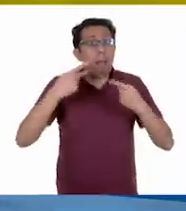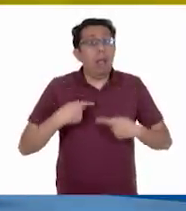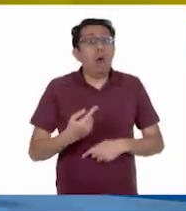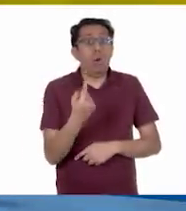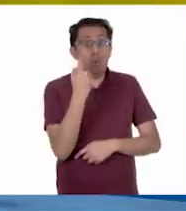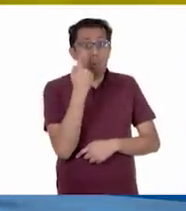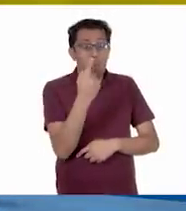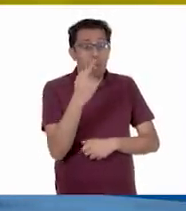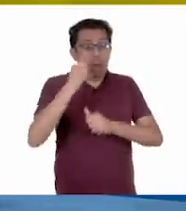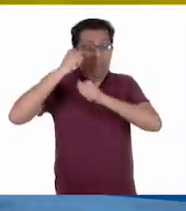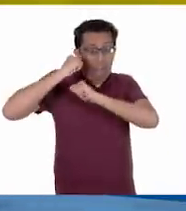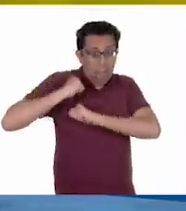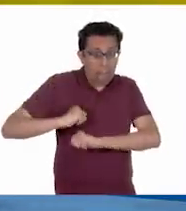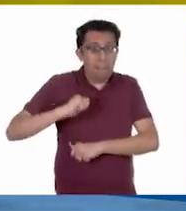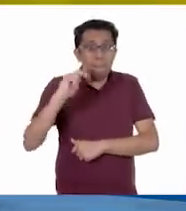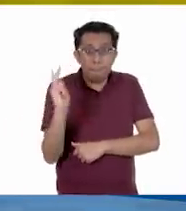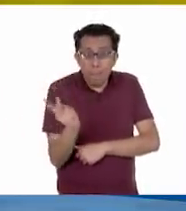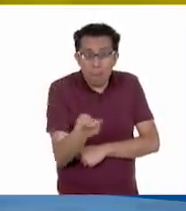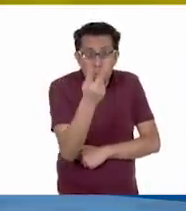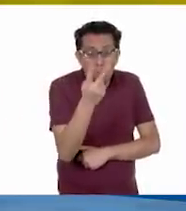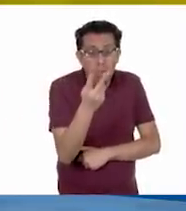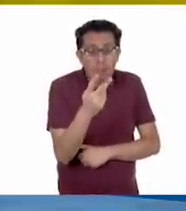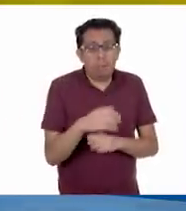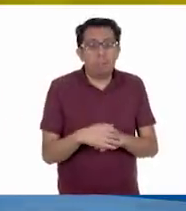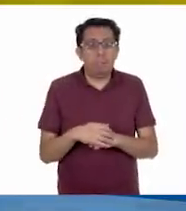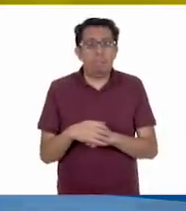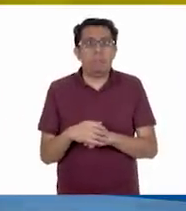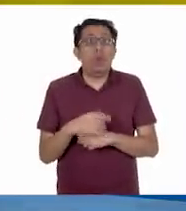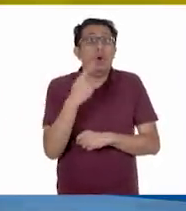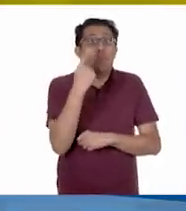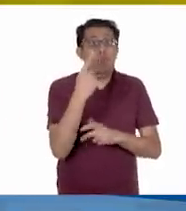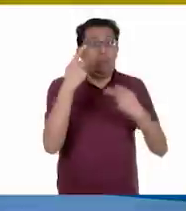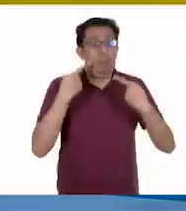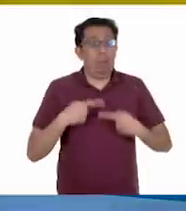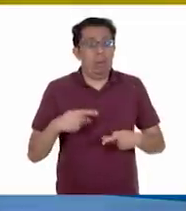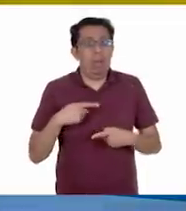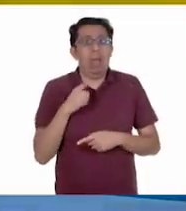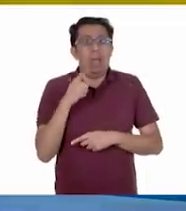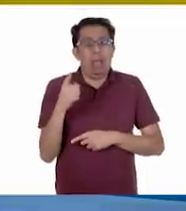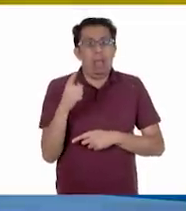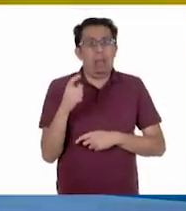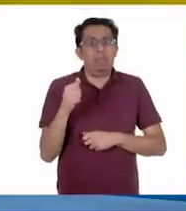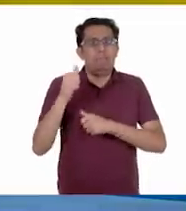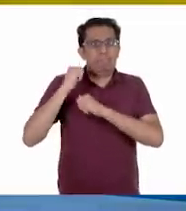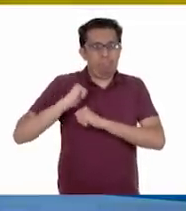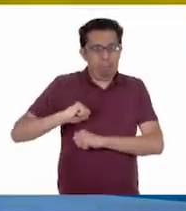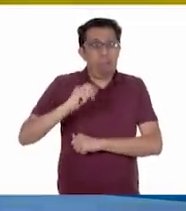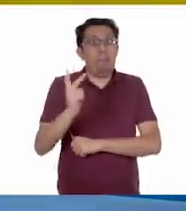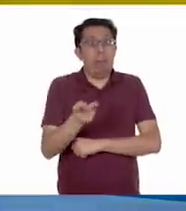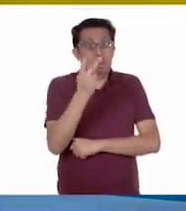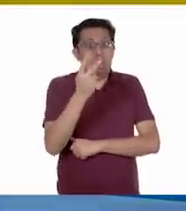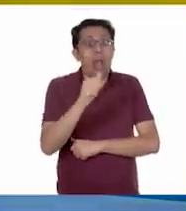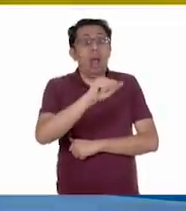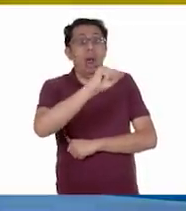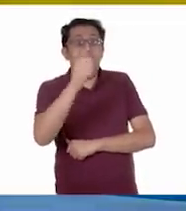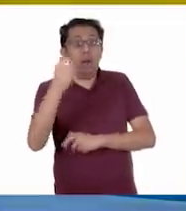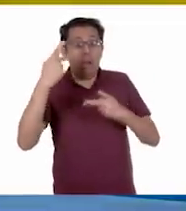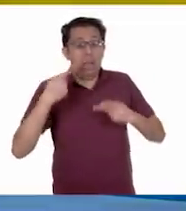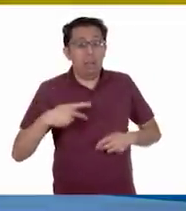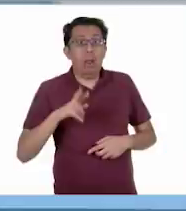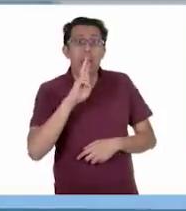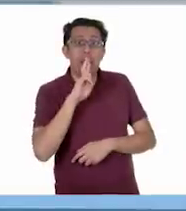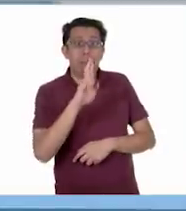es la que le hace preguntas a la otra. Digamos que una persona cumple el rol de preguntar y la otra el de